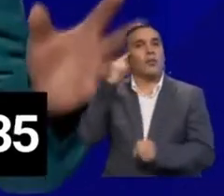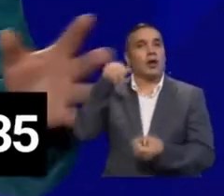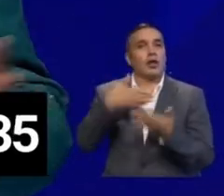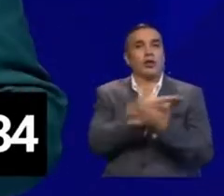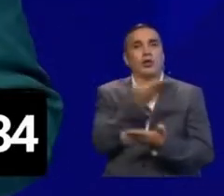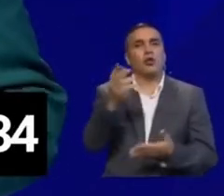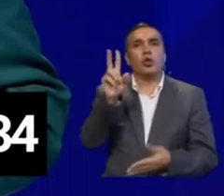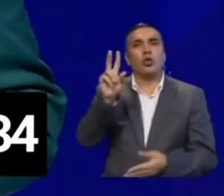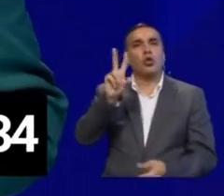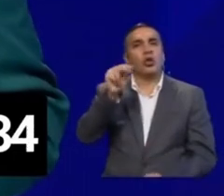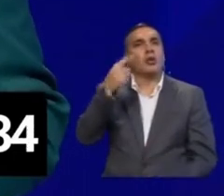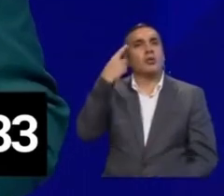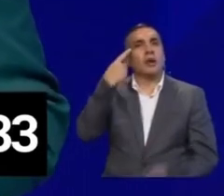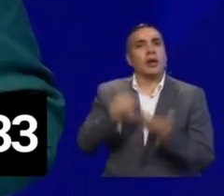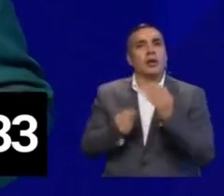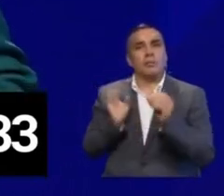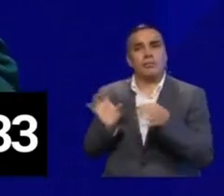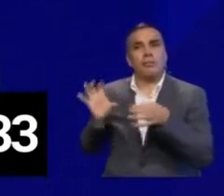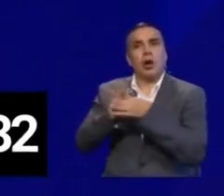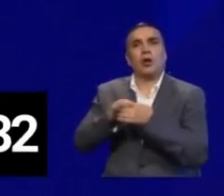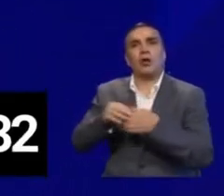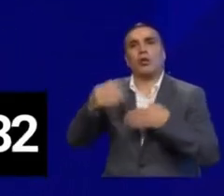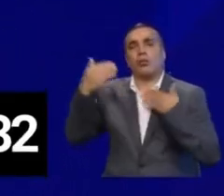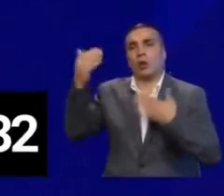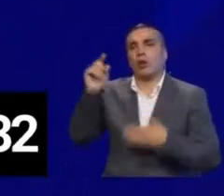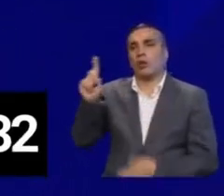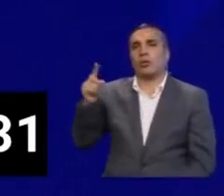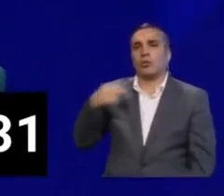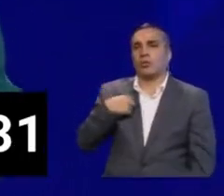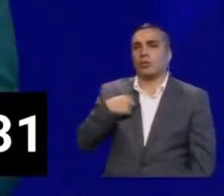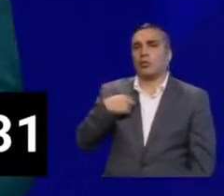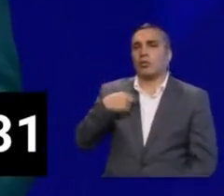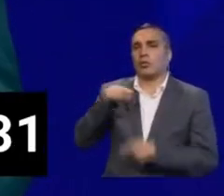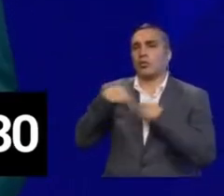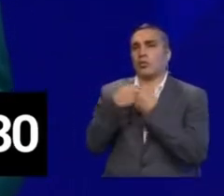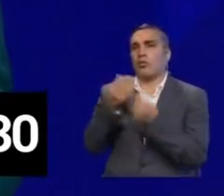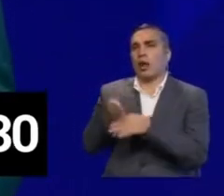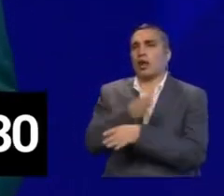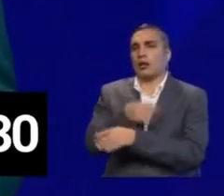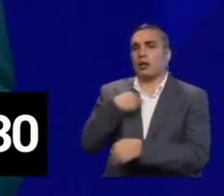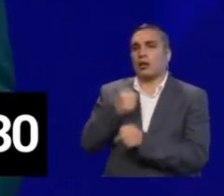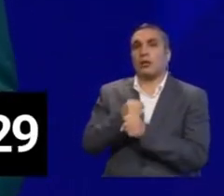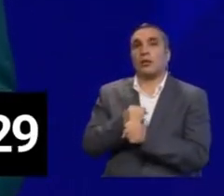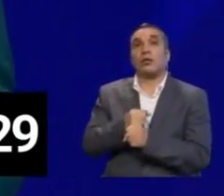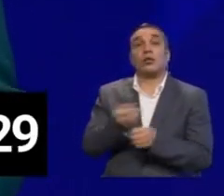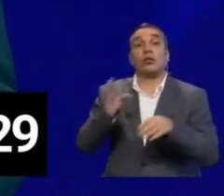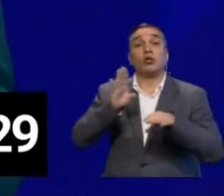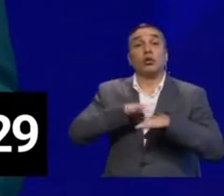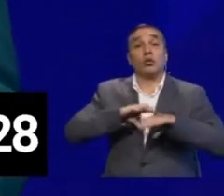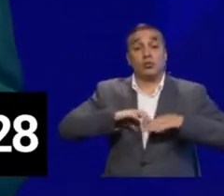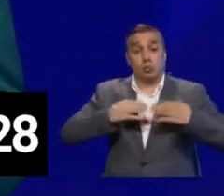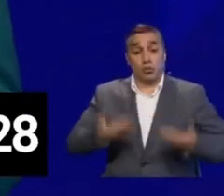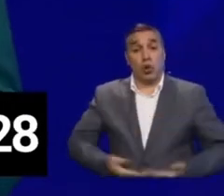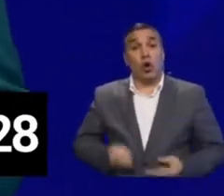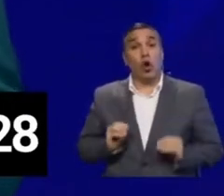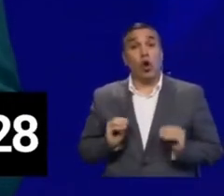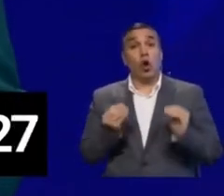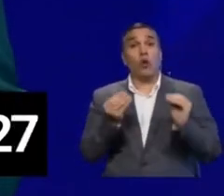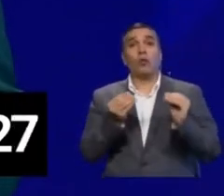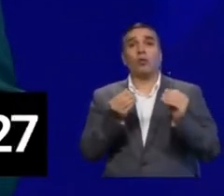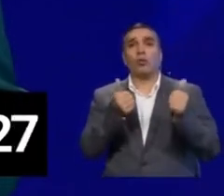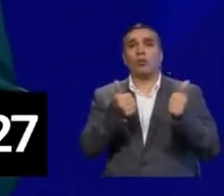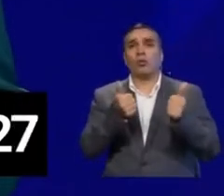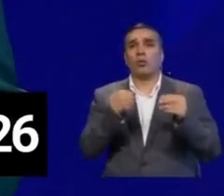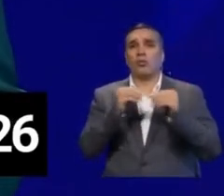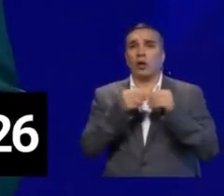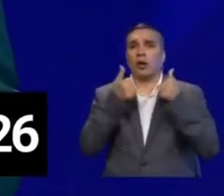ningún caudillo ni es la continuidad de este mal gobierno. Pero me gustaría comentar sobre el embarazo adolescente. Qué bueno que más